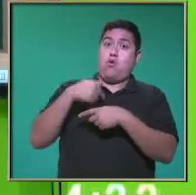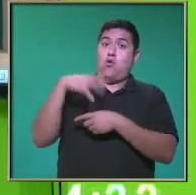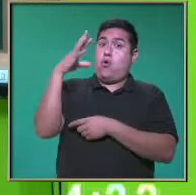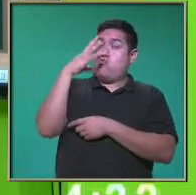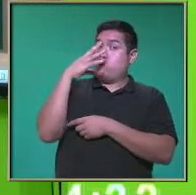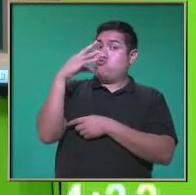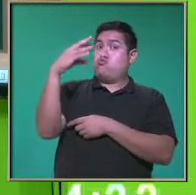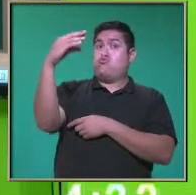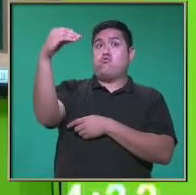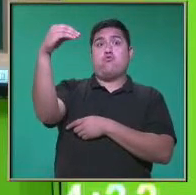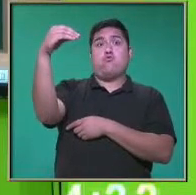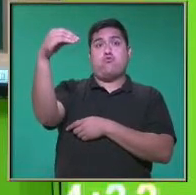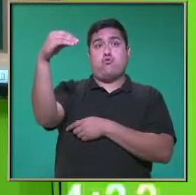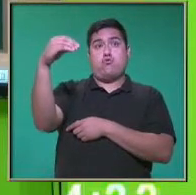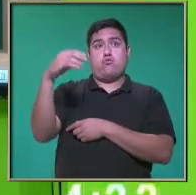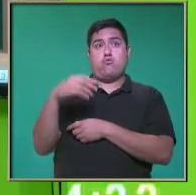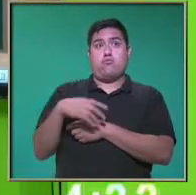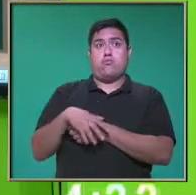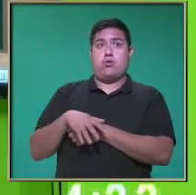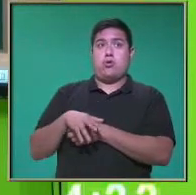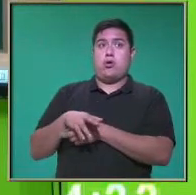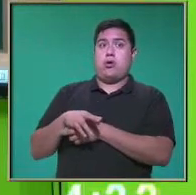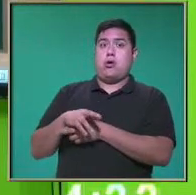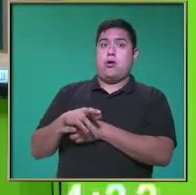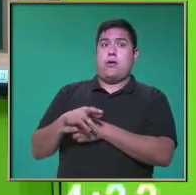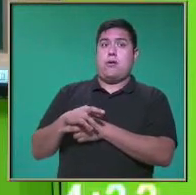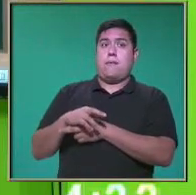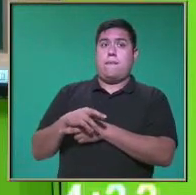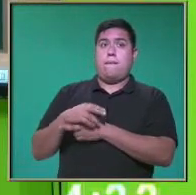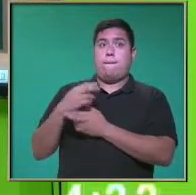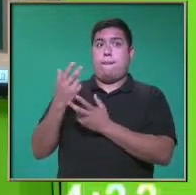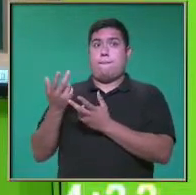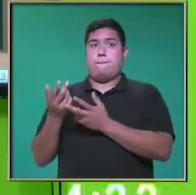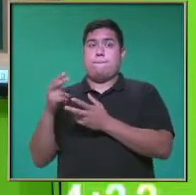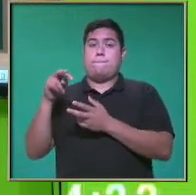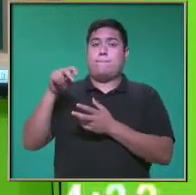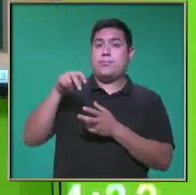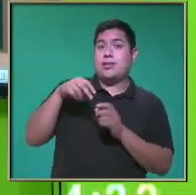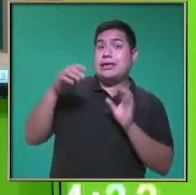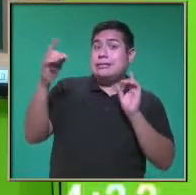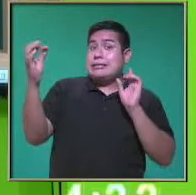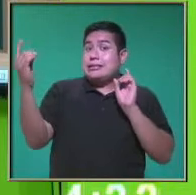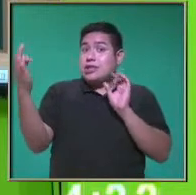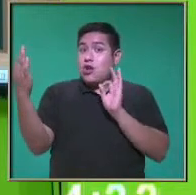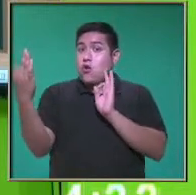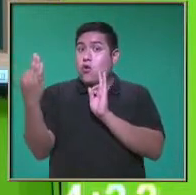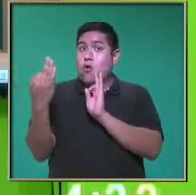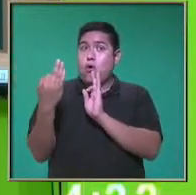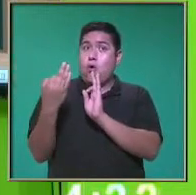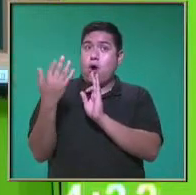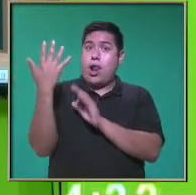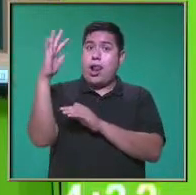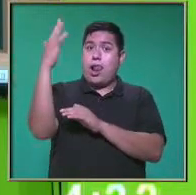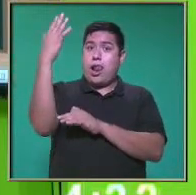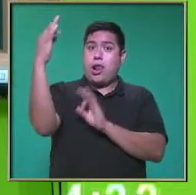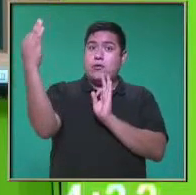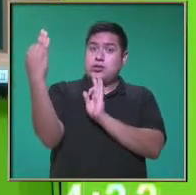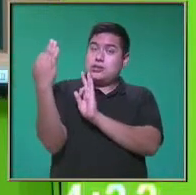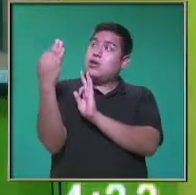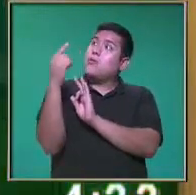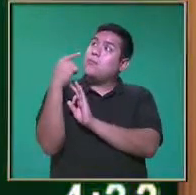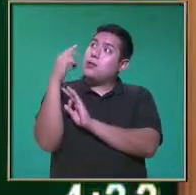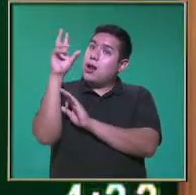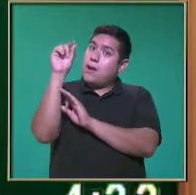zorro, dijo el maestro Reynard, y caminó hacia el pie del árbol. Buenos